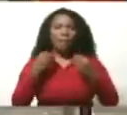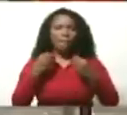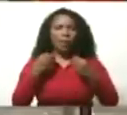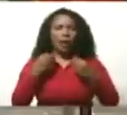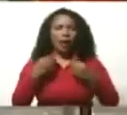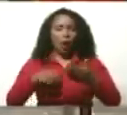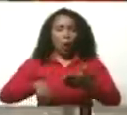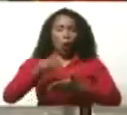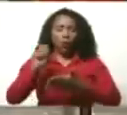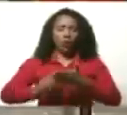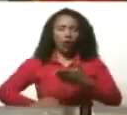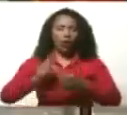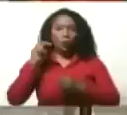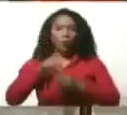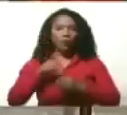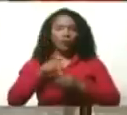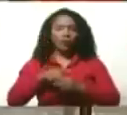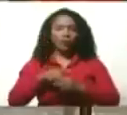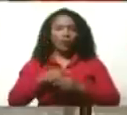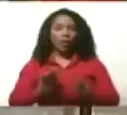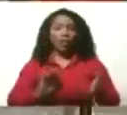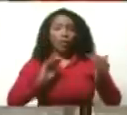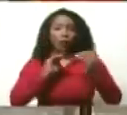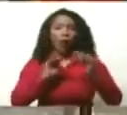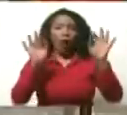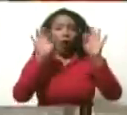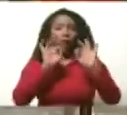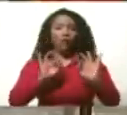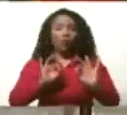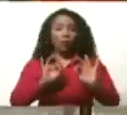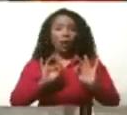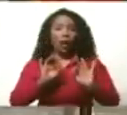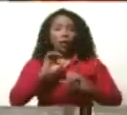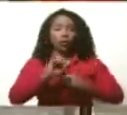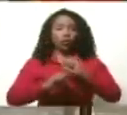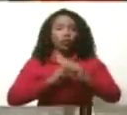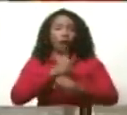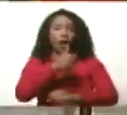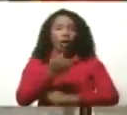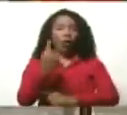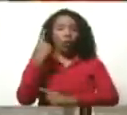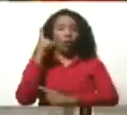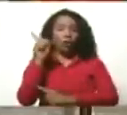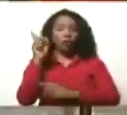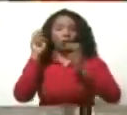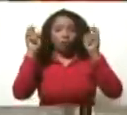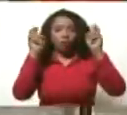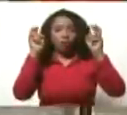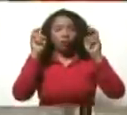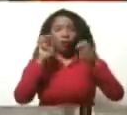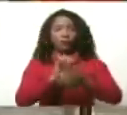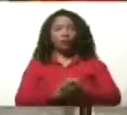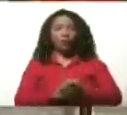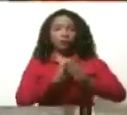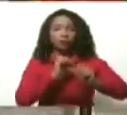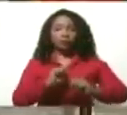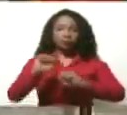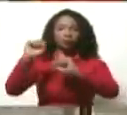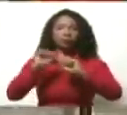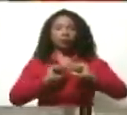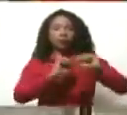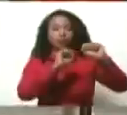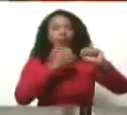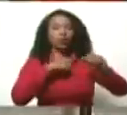contratar con PDVSA. Igualmente, su socio en cada una de estas cosas repudiables que hemos